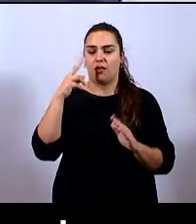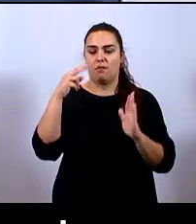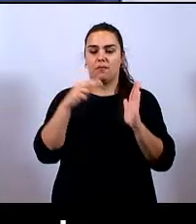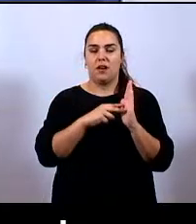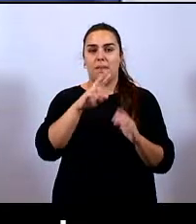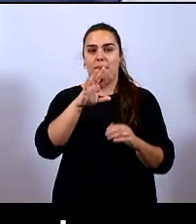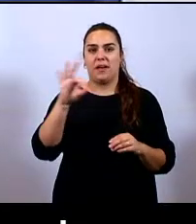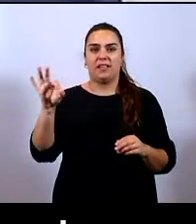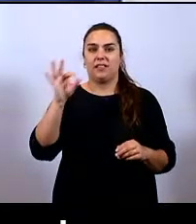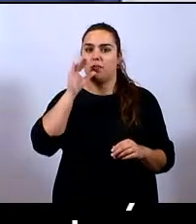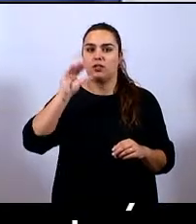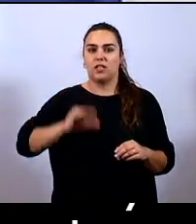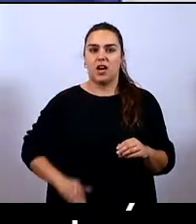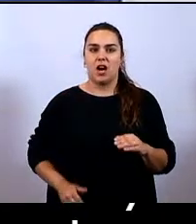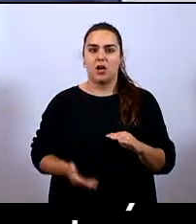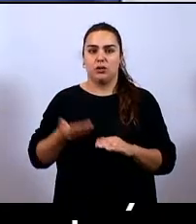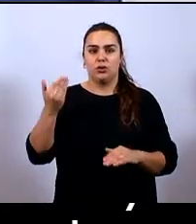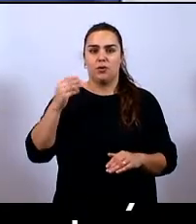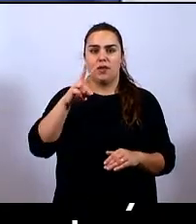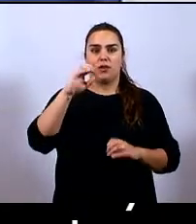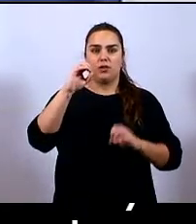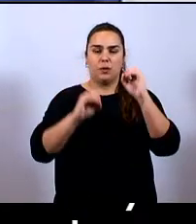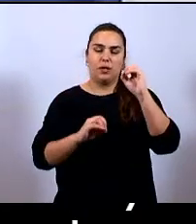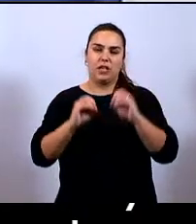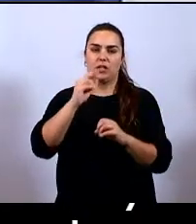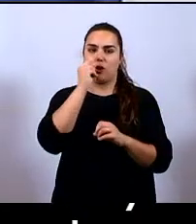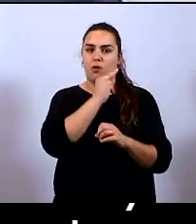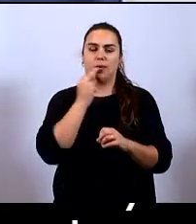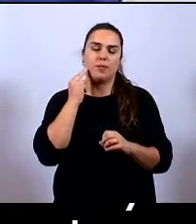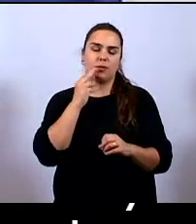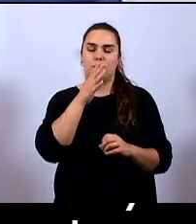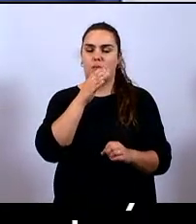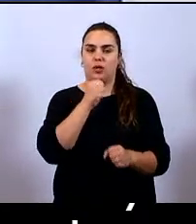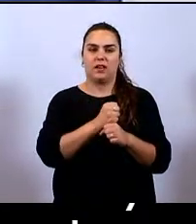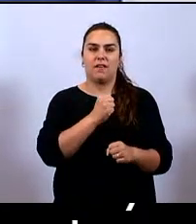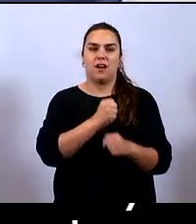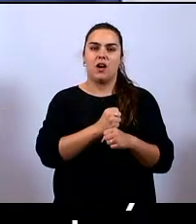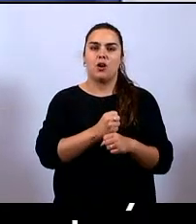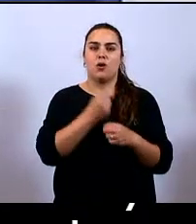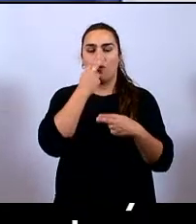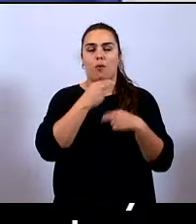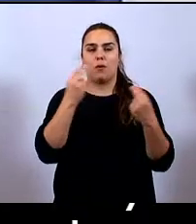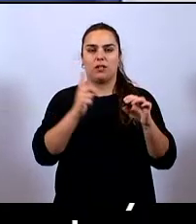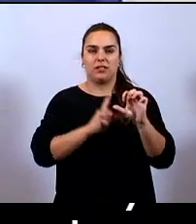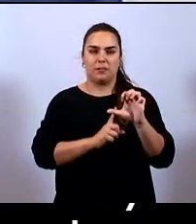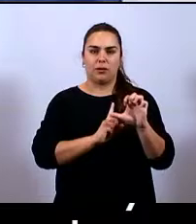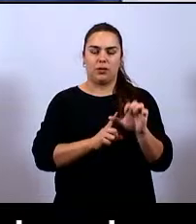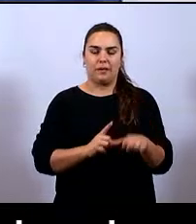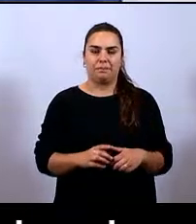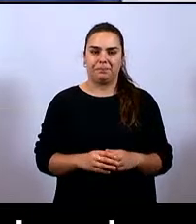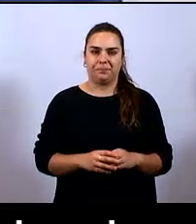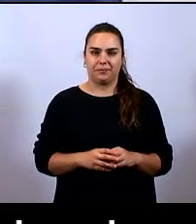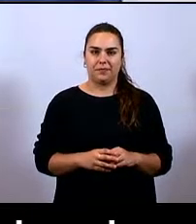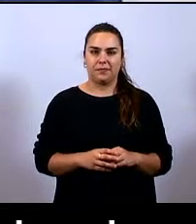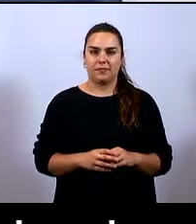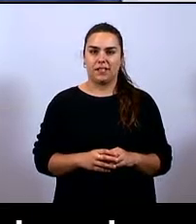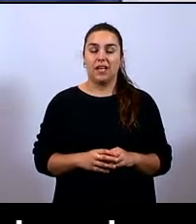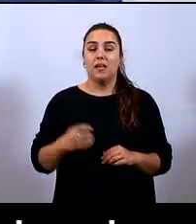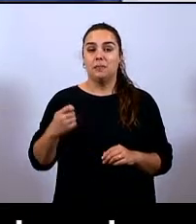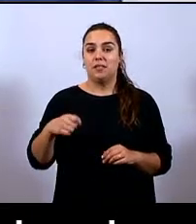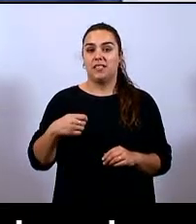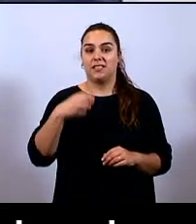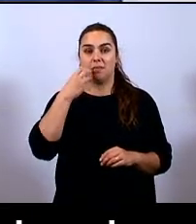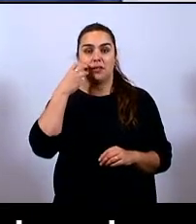subida salarial del 2% comprometida con los empleados públicos extremeños. Tal y como adelantó la presidenta